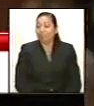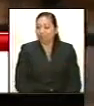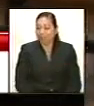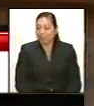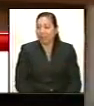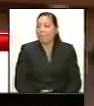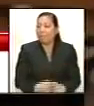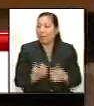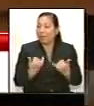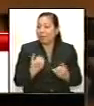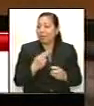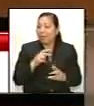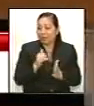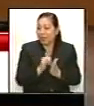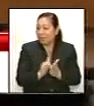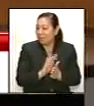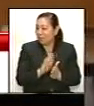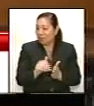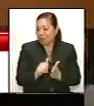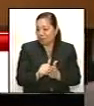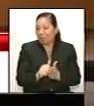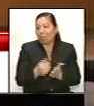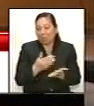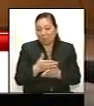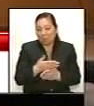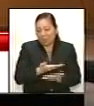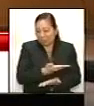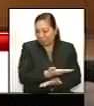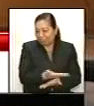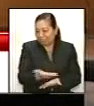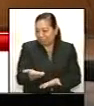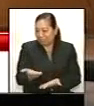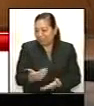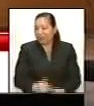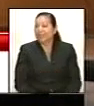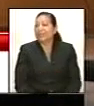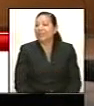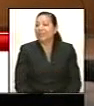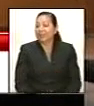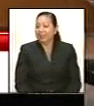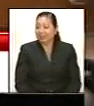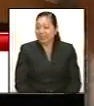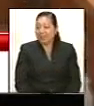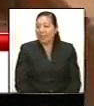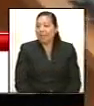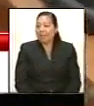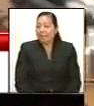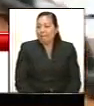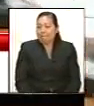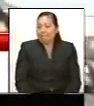Pero estamos grabando todo para también luego compartirlo con ustedes. Adelante.